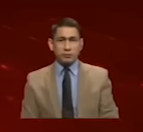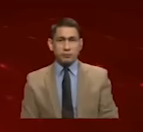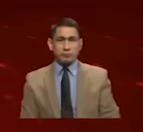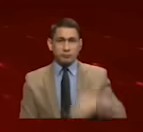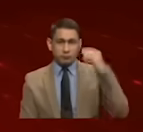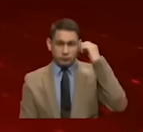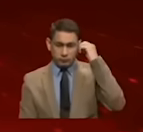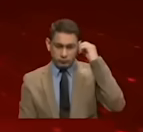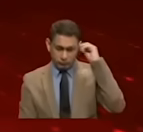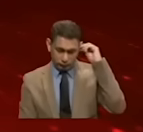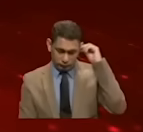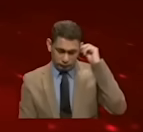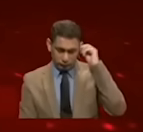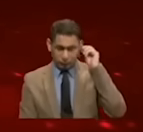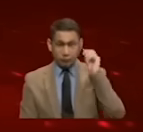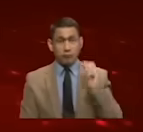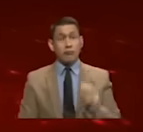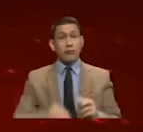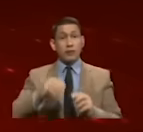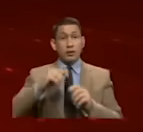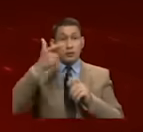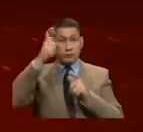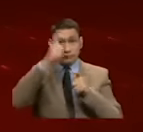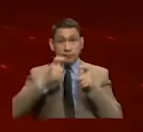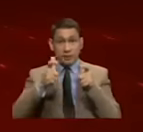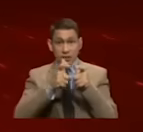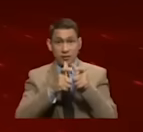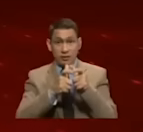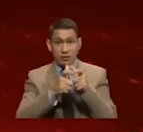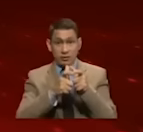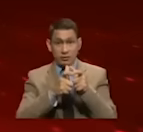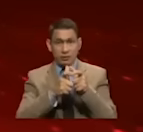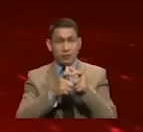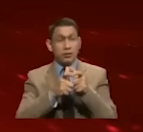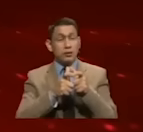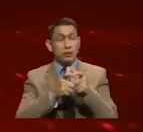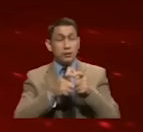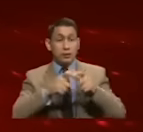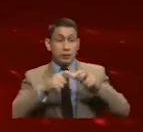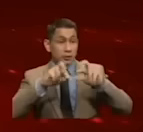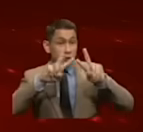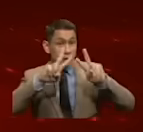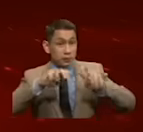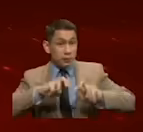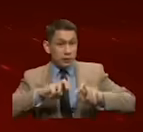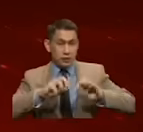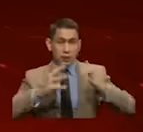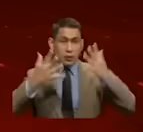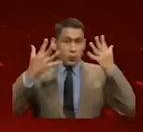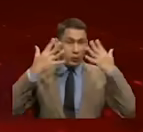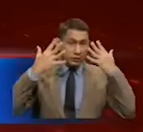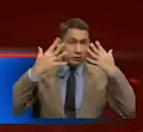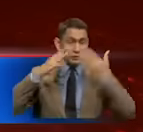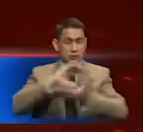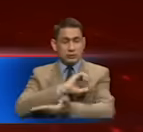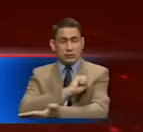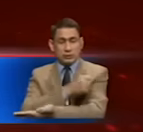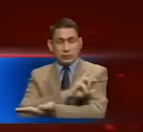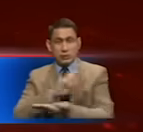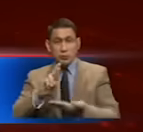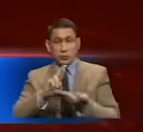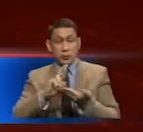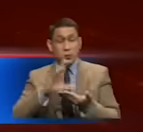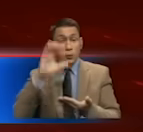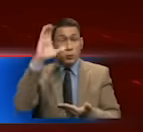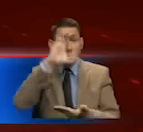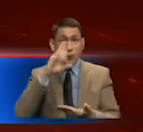Este martes, la Fiscalía General del Estado se refirió a los allanamientos que hicieron en Guayaquil y San Borondón para recabar indicios